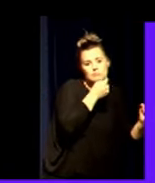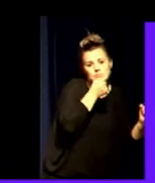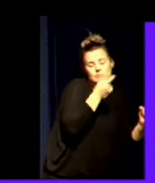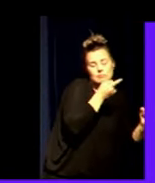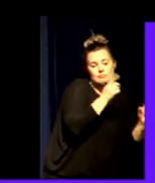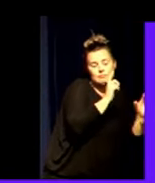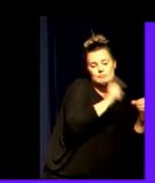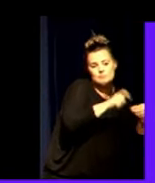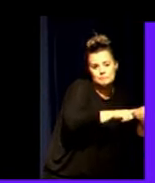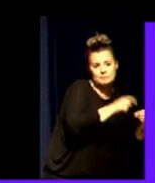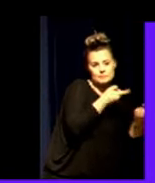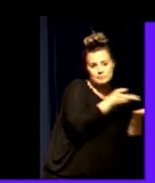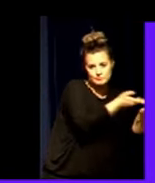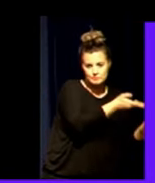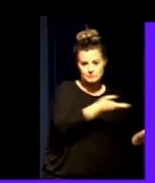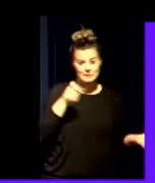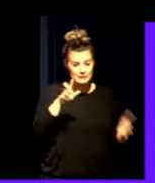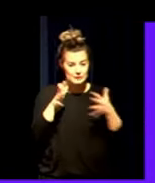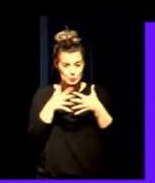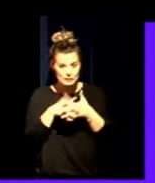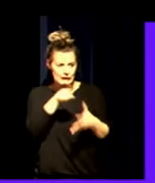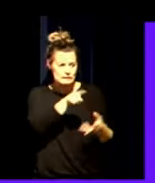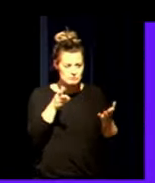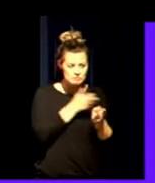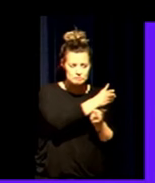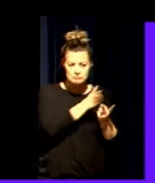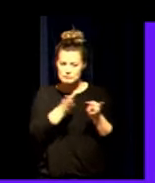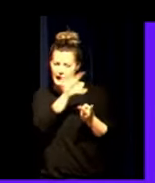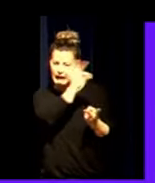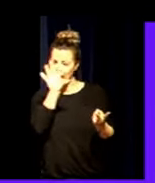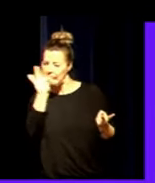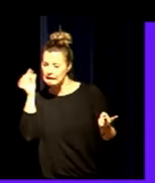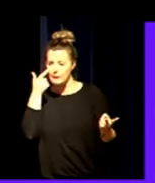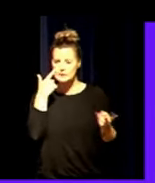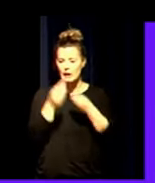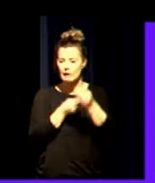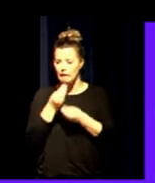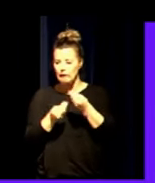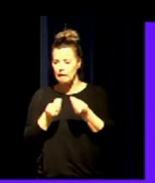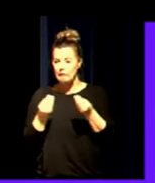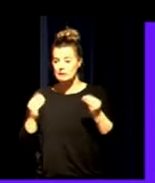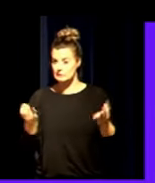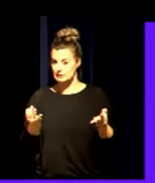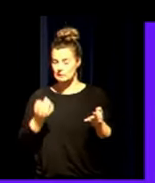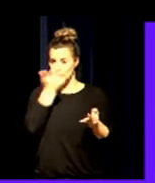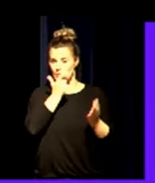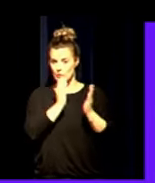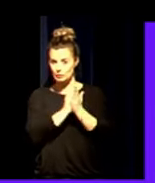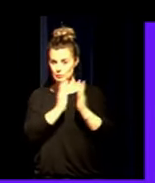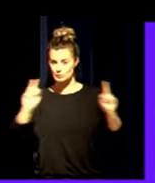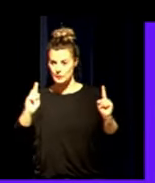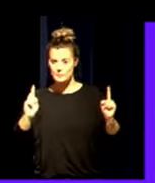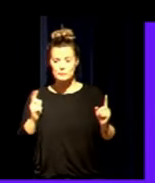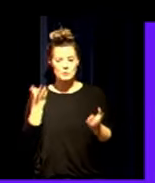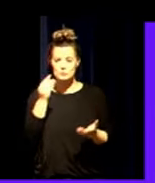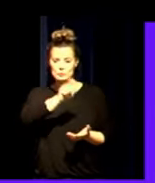Bueno, pues esas estructuras, ese susto o muerte, yo prefiero que en muchos casos, hay mucha gente que llega a los